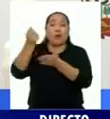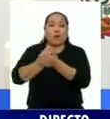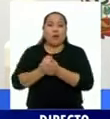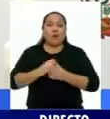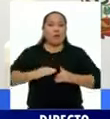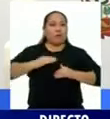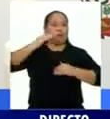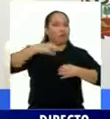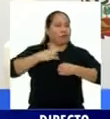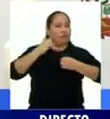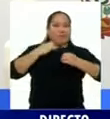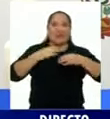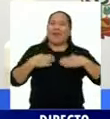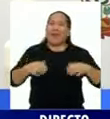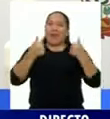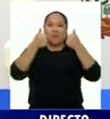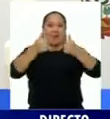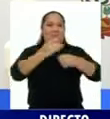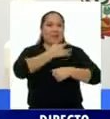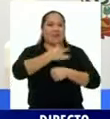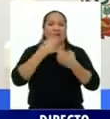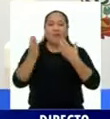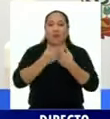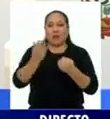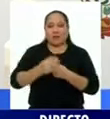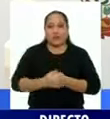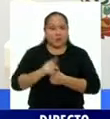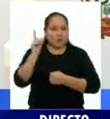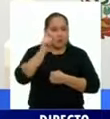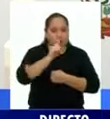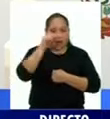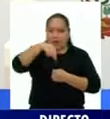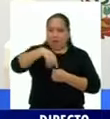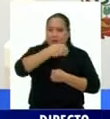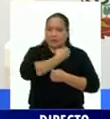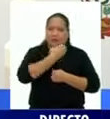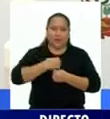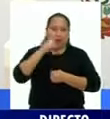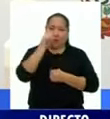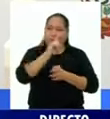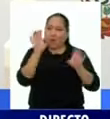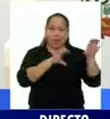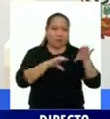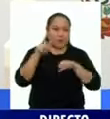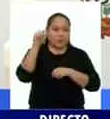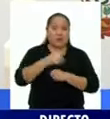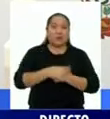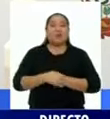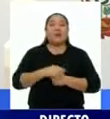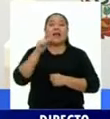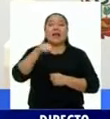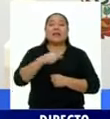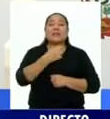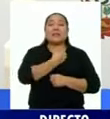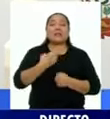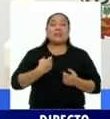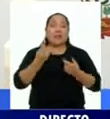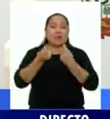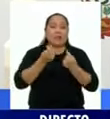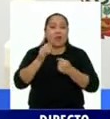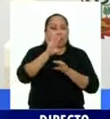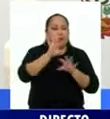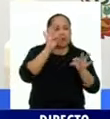sentirse mejor por un ratito, es fácil. Este gobierno no ha hecho eso. Este gobierno ha encontrado